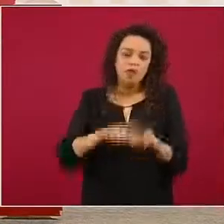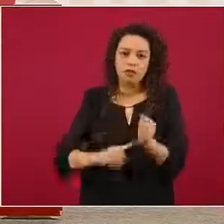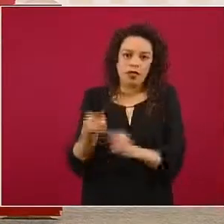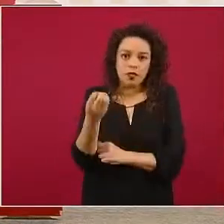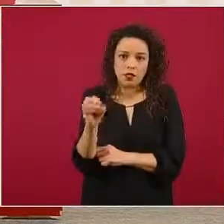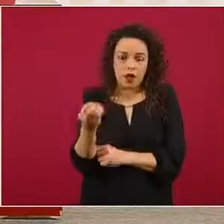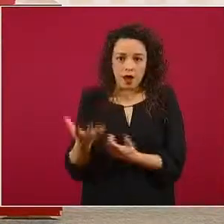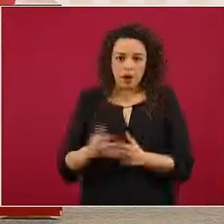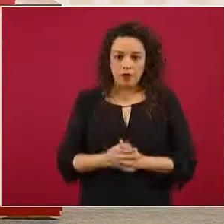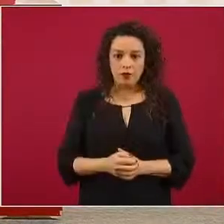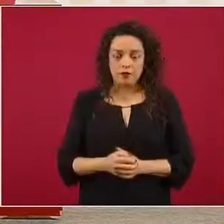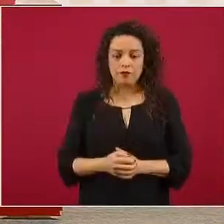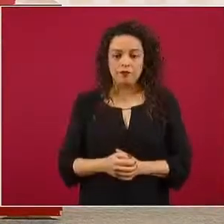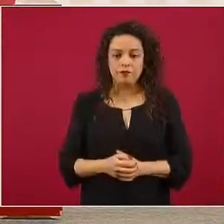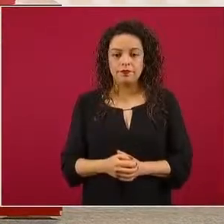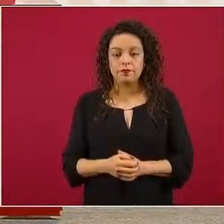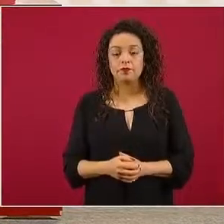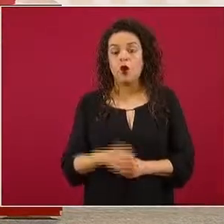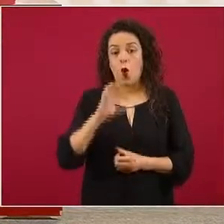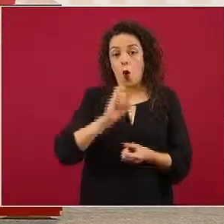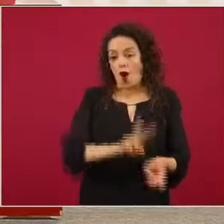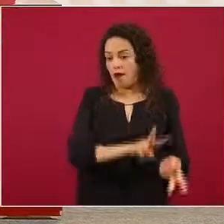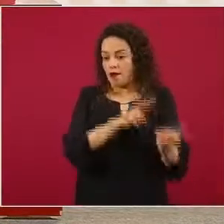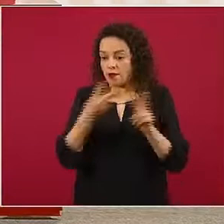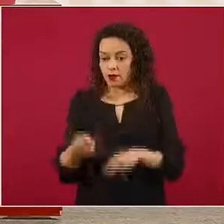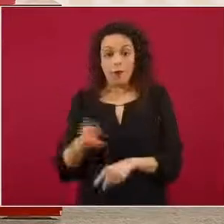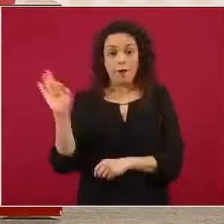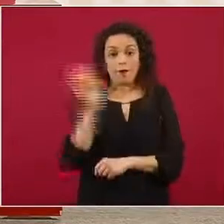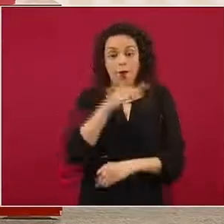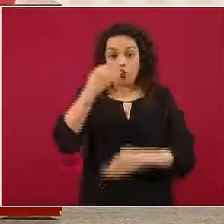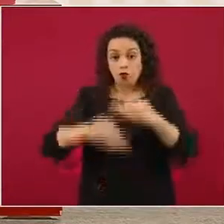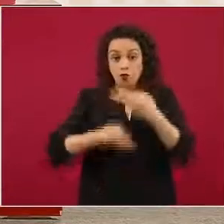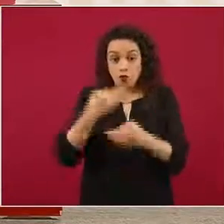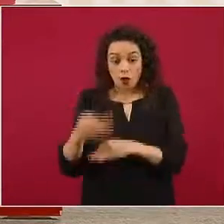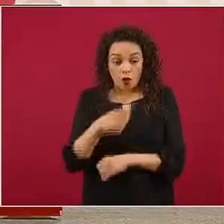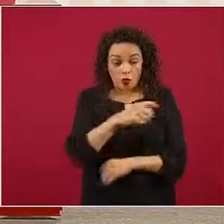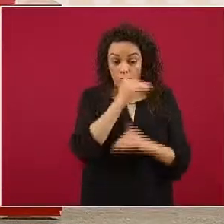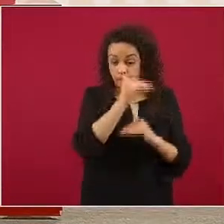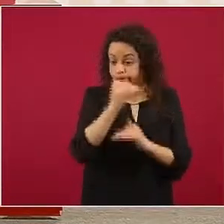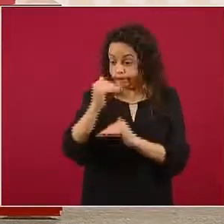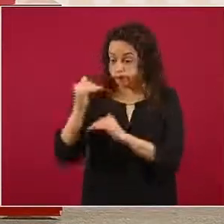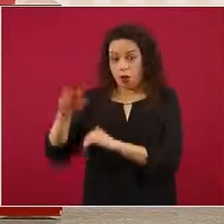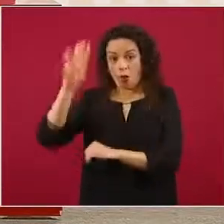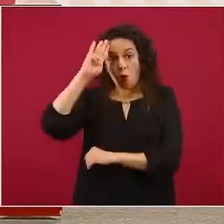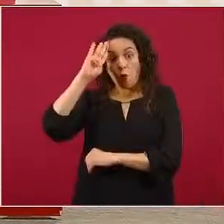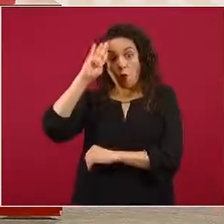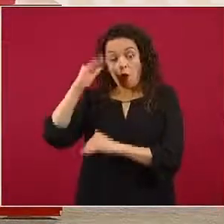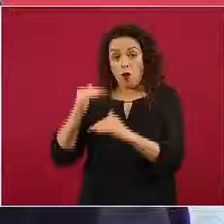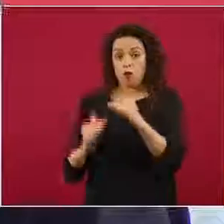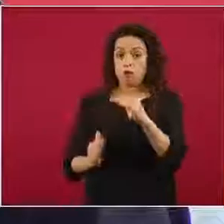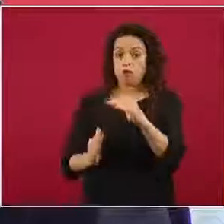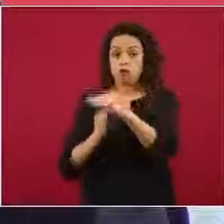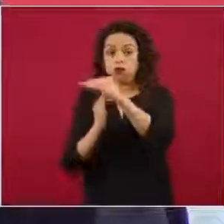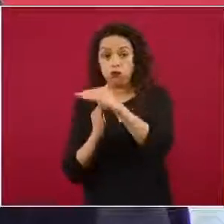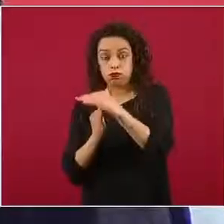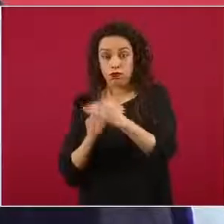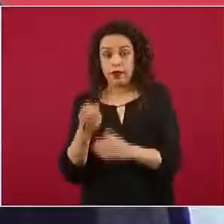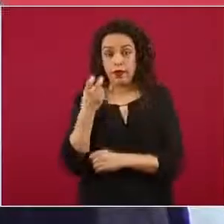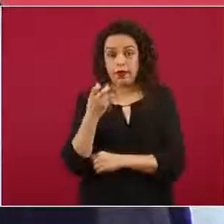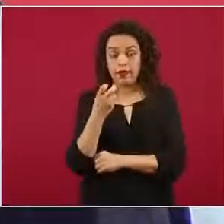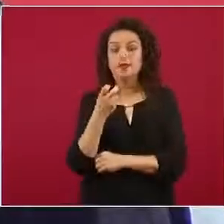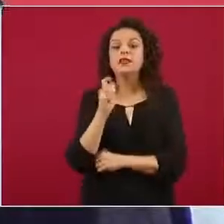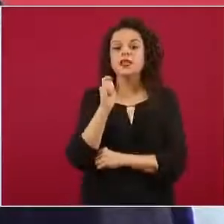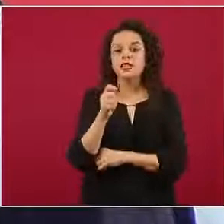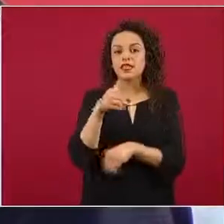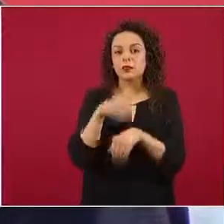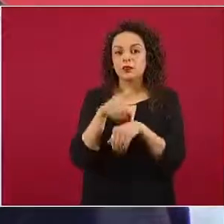dos extremos del semáforo, si todos los indicadores llegaran al rango más elevado y entonces tuvieran el puntaje de